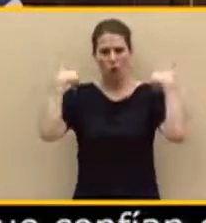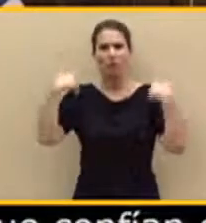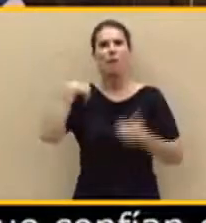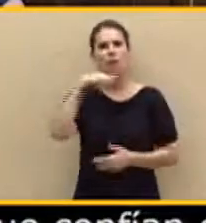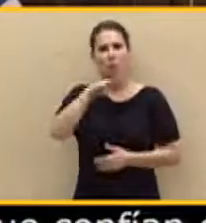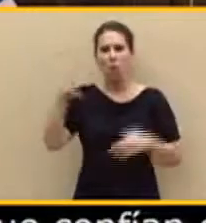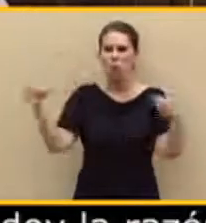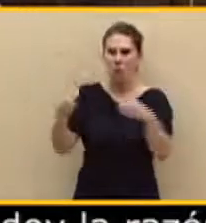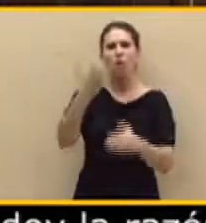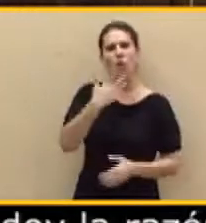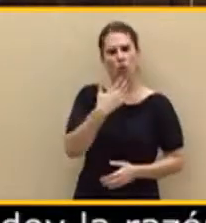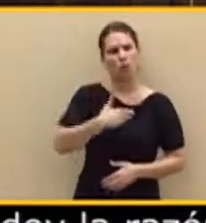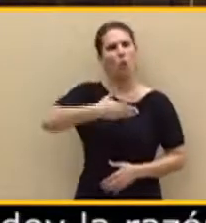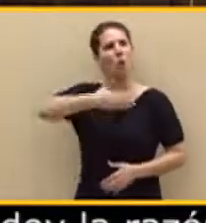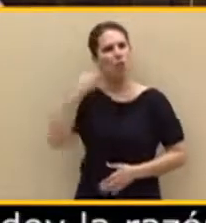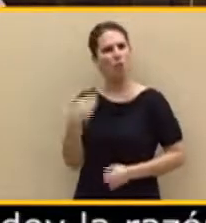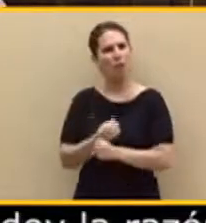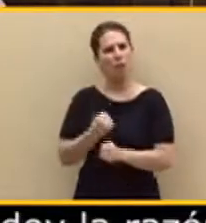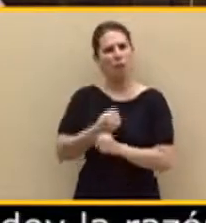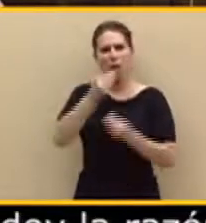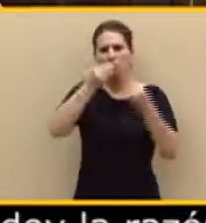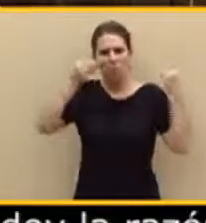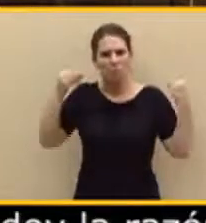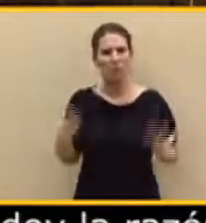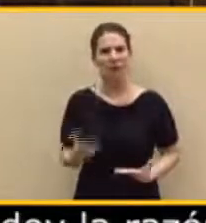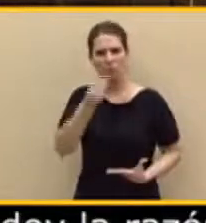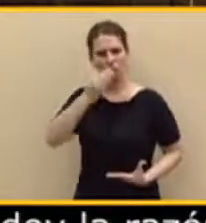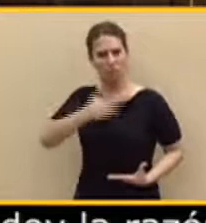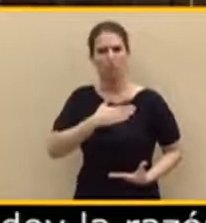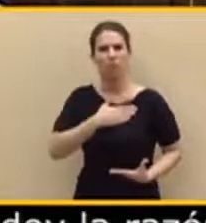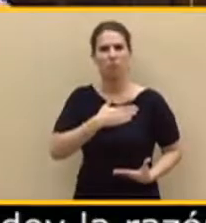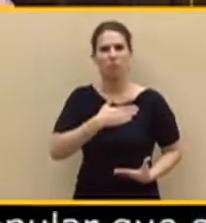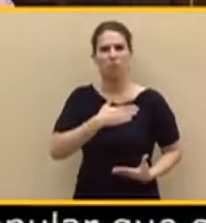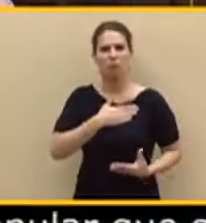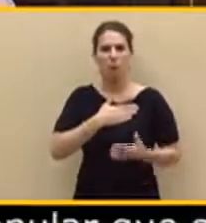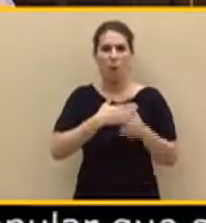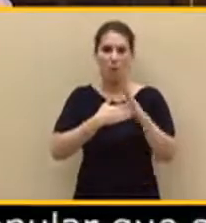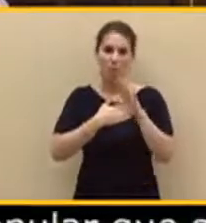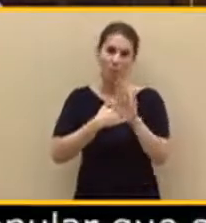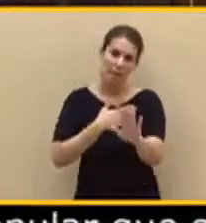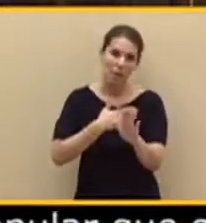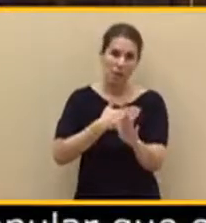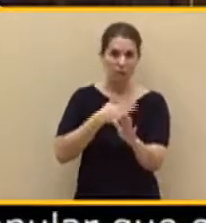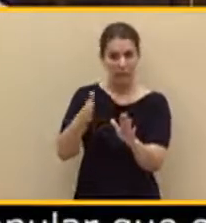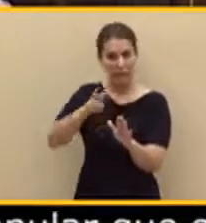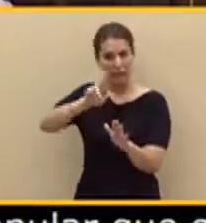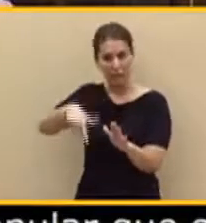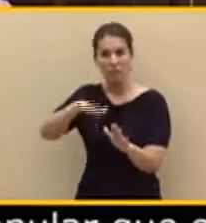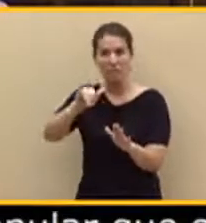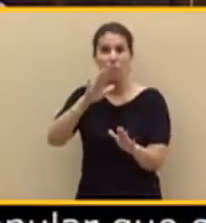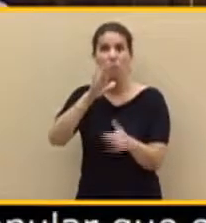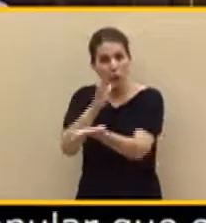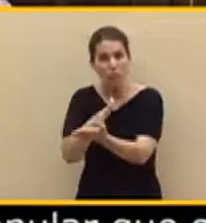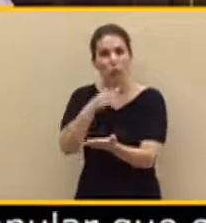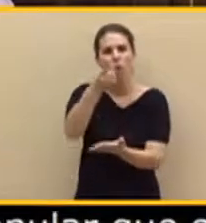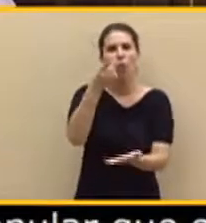honrados y que trabajan con honestidad. Pero precisamente porque en esto tienen razón, señorías, resulta indignante que les usen como excusa y como